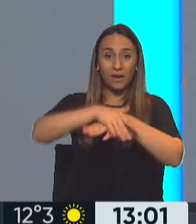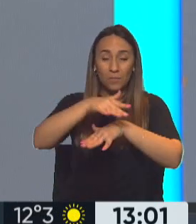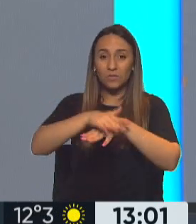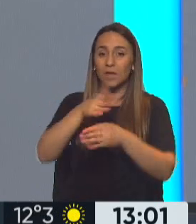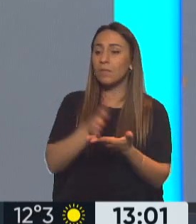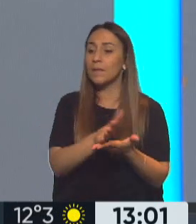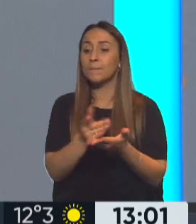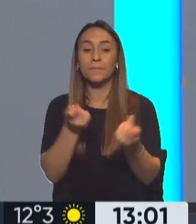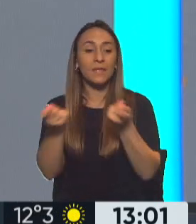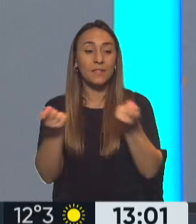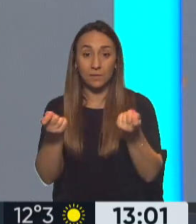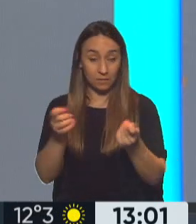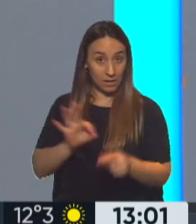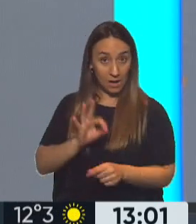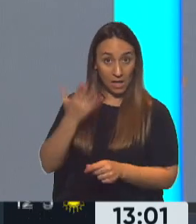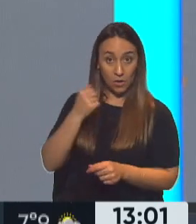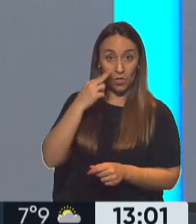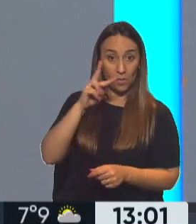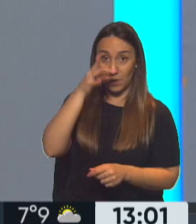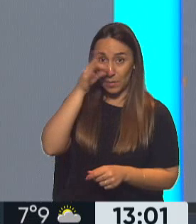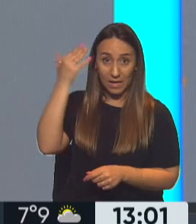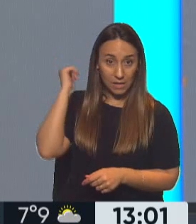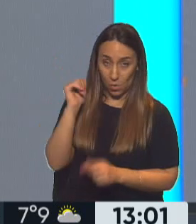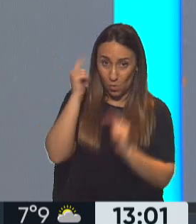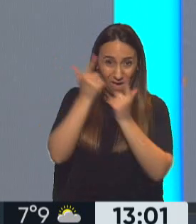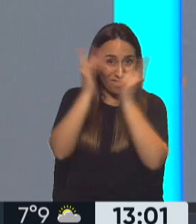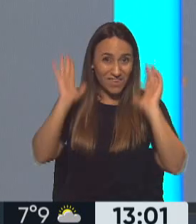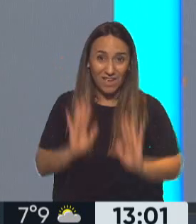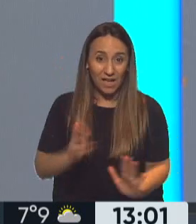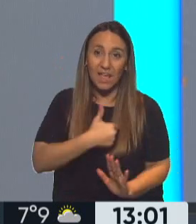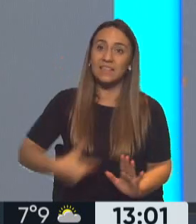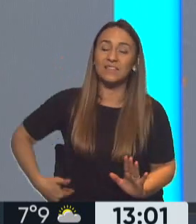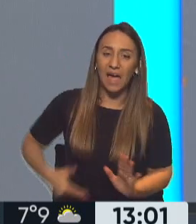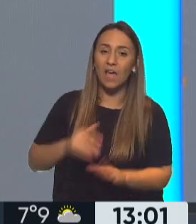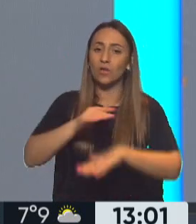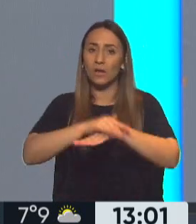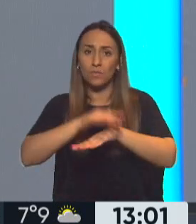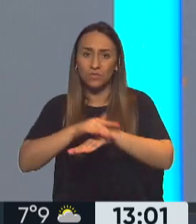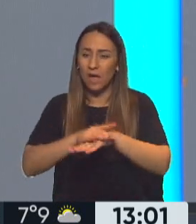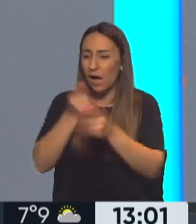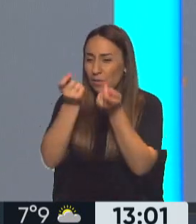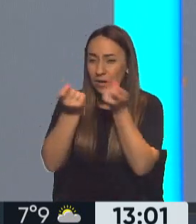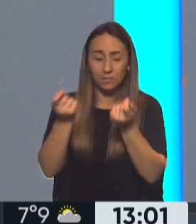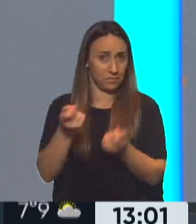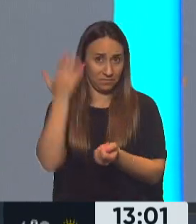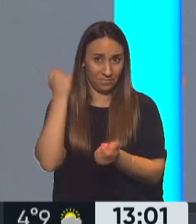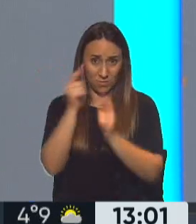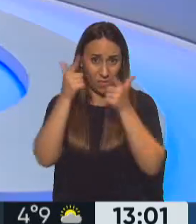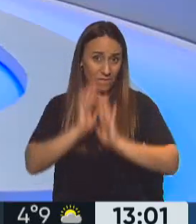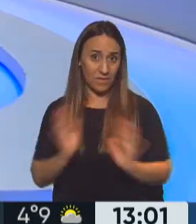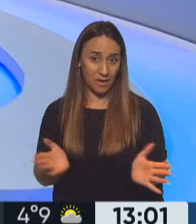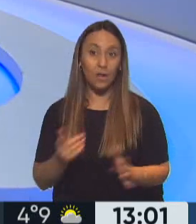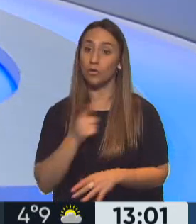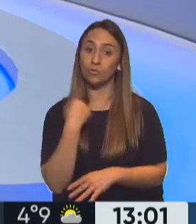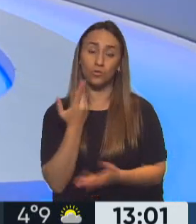cumplió, o sea, nunca existió en el 2020, nunca existió ese órgano de aplicación en el Estado que empiece a regular esto. Eso es fundamental. Nosotros lo que también proponemos, el